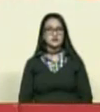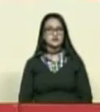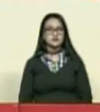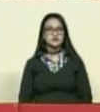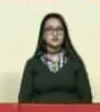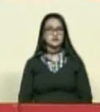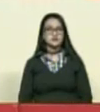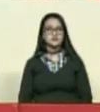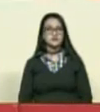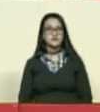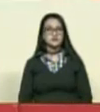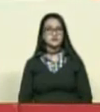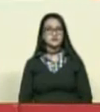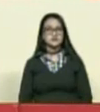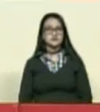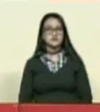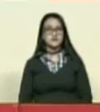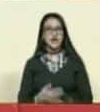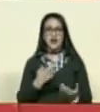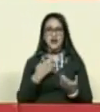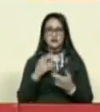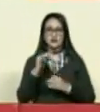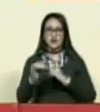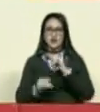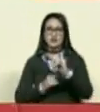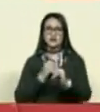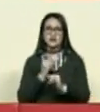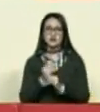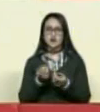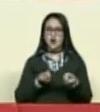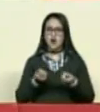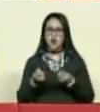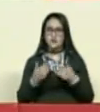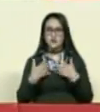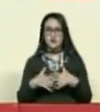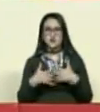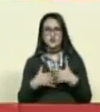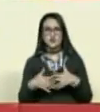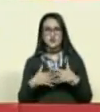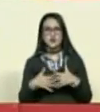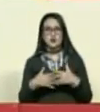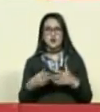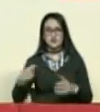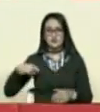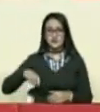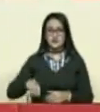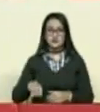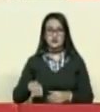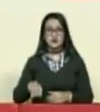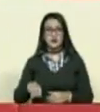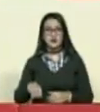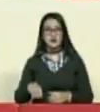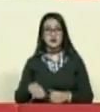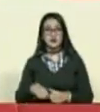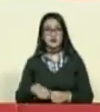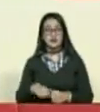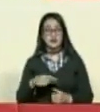En el marco de las relaciones internacionales, económicas, comerciales, financieras y de mercado,